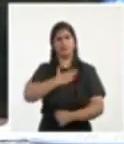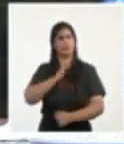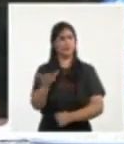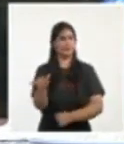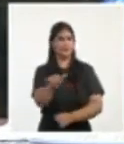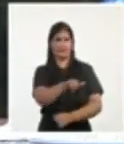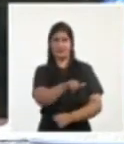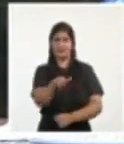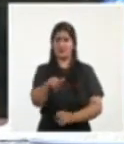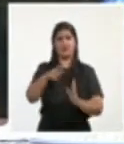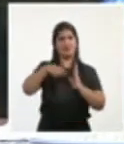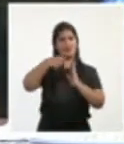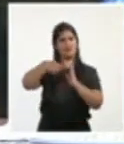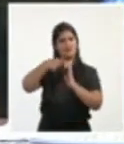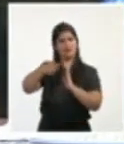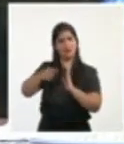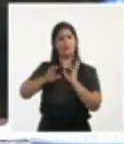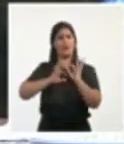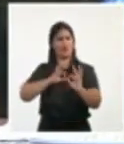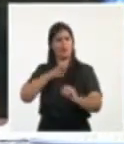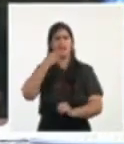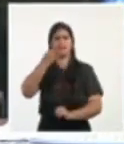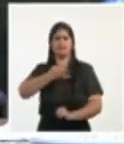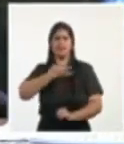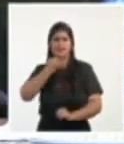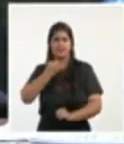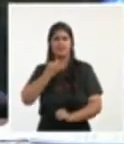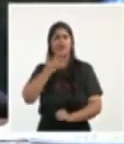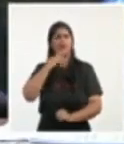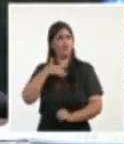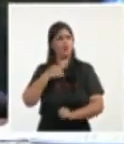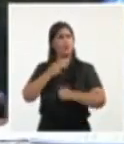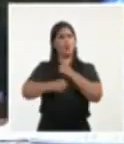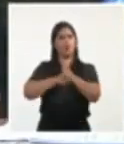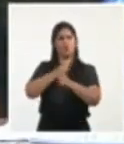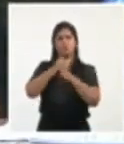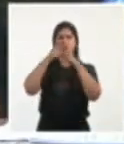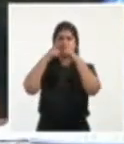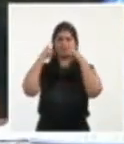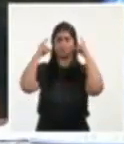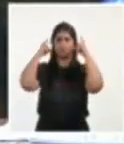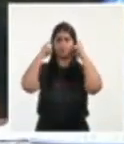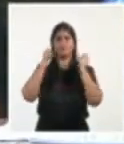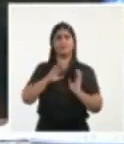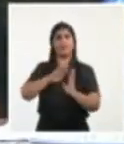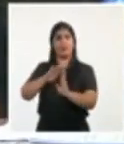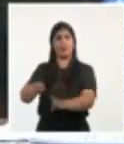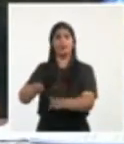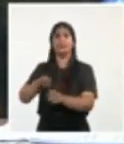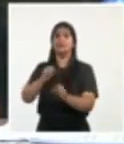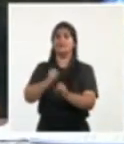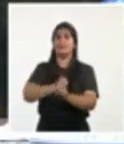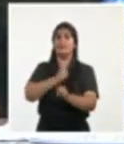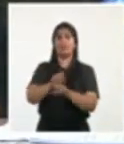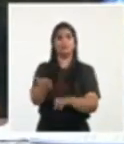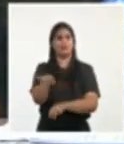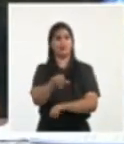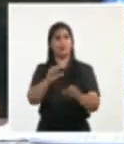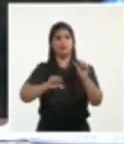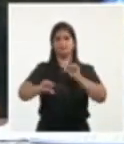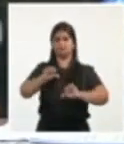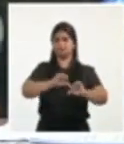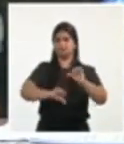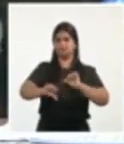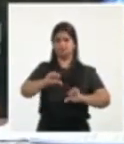al policlínico, a los consultorios, a los hospitales, a los institutos, a los laboratorios, a los centros de vigilancia, de forma tal que tiene